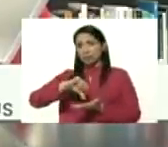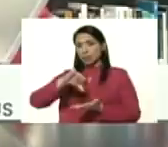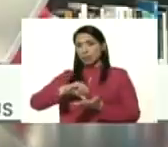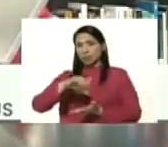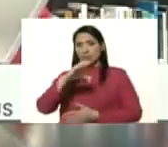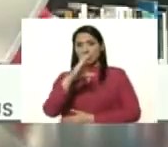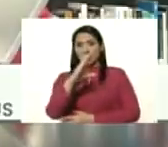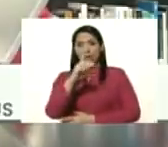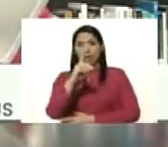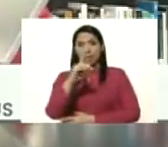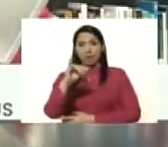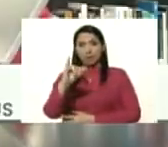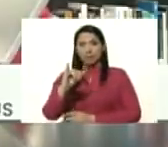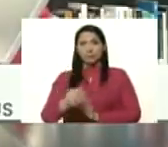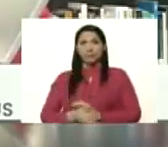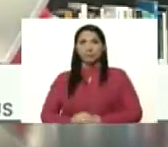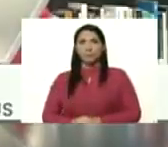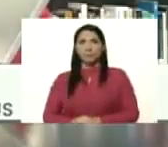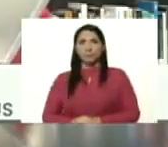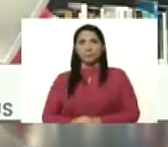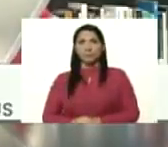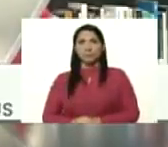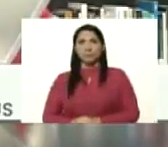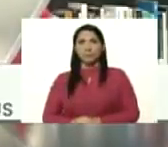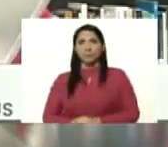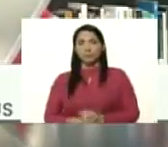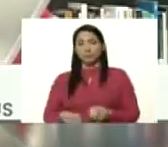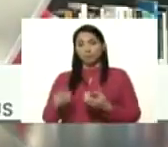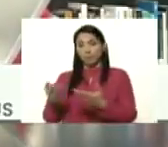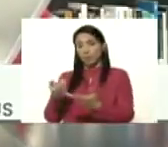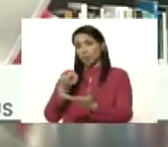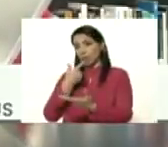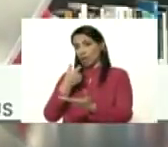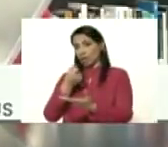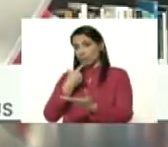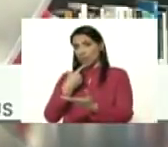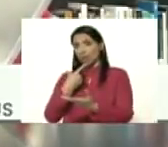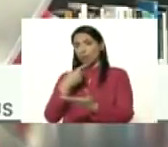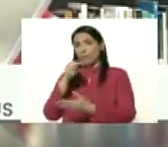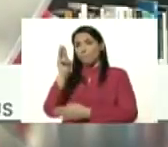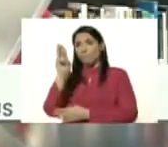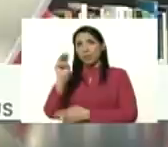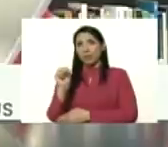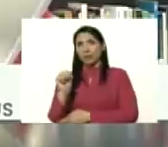diagnóstico integral y recibiendo tratamiento en Petare.